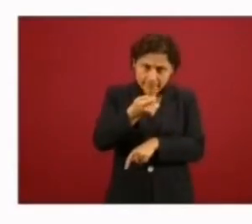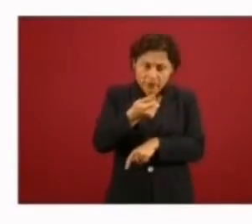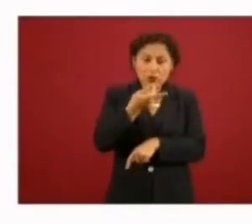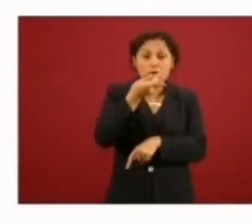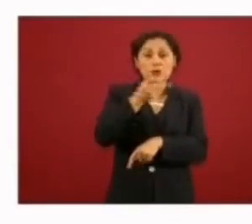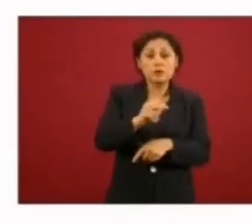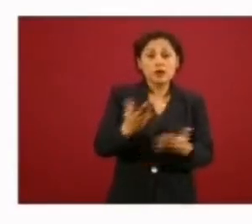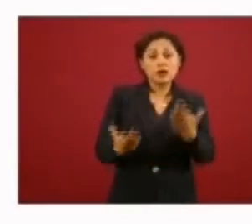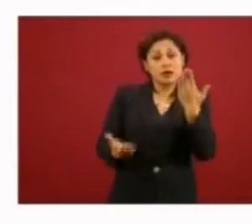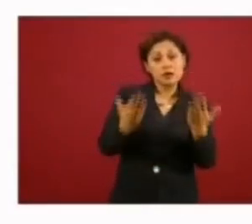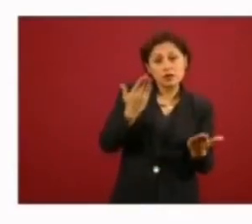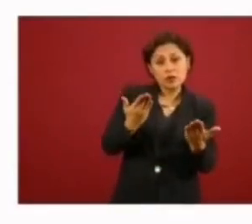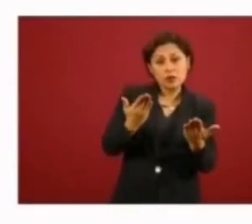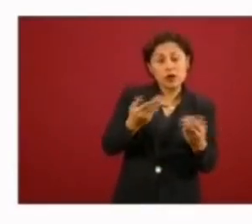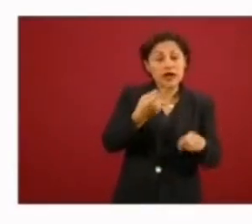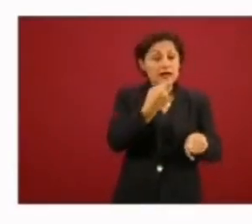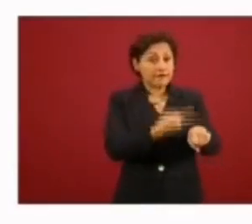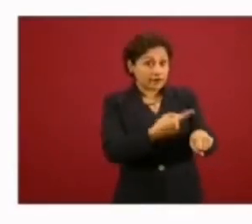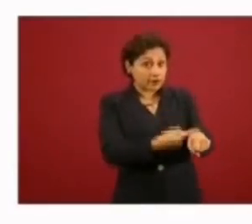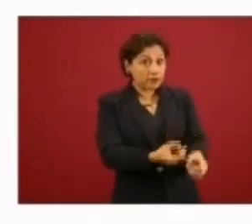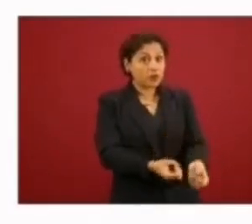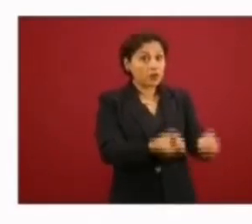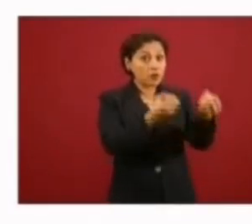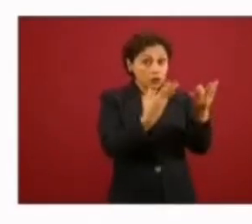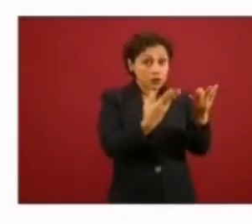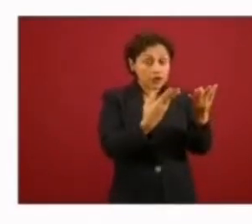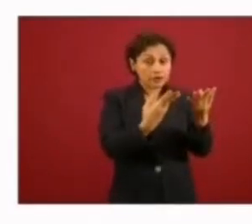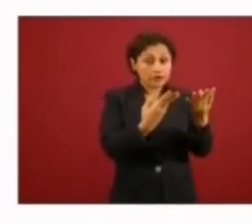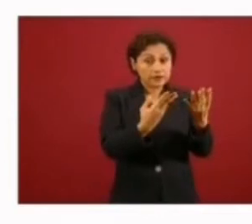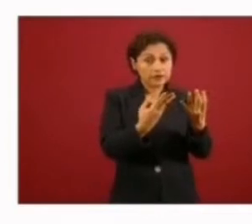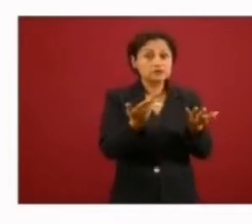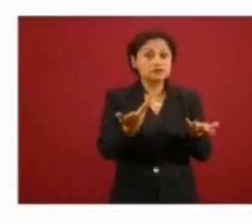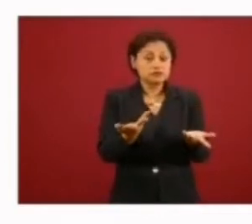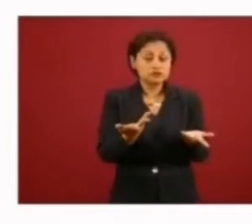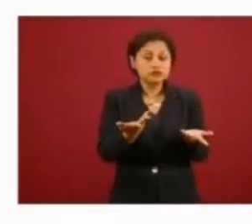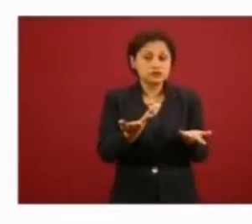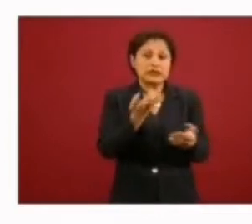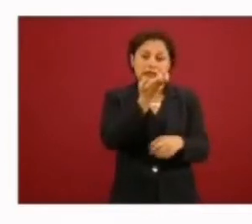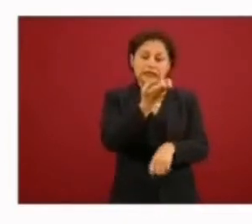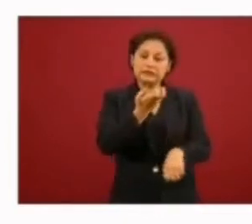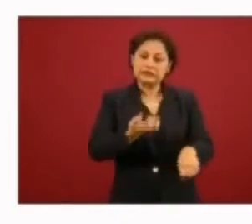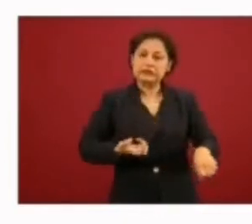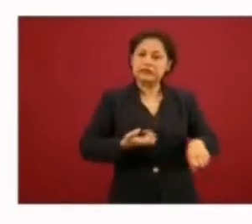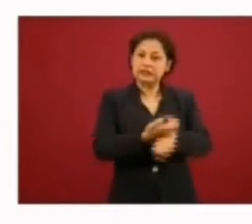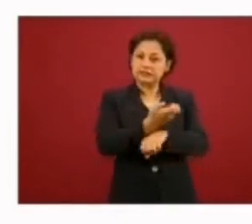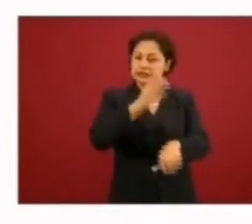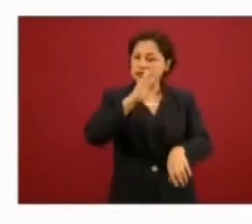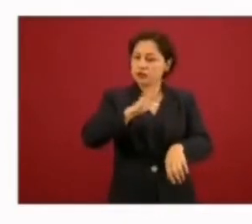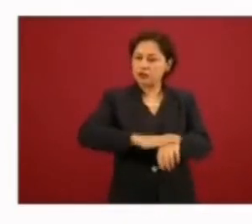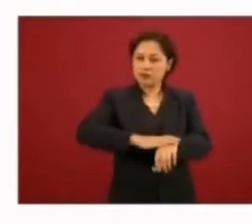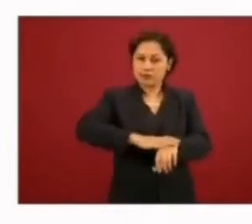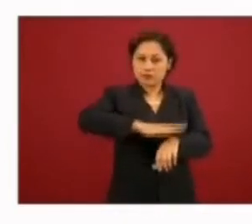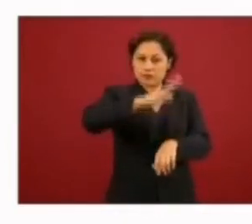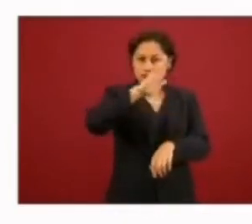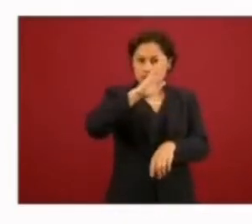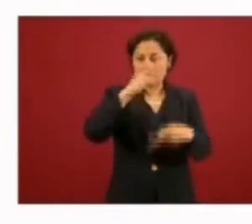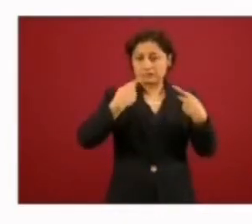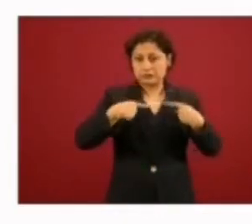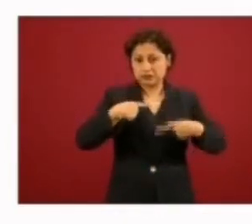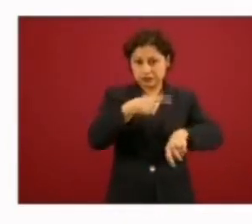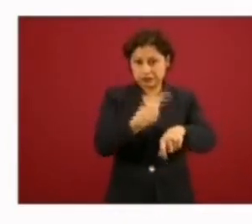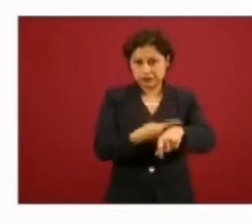comparamos su número de casos con respecto a esa población, es el estado que tiene la mayor intensidad de la enfermedad.